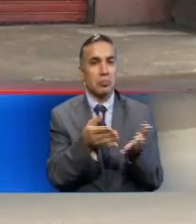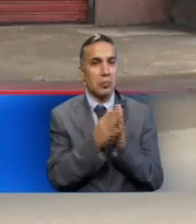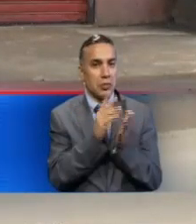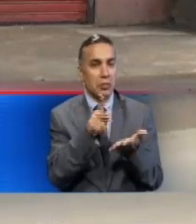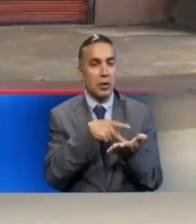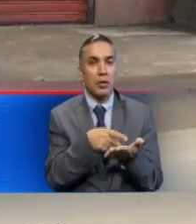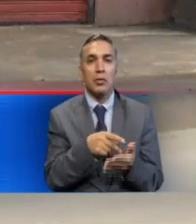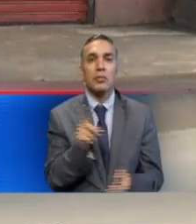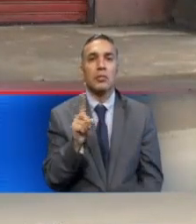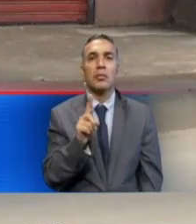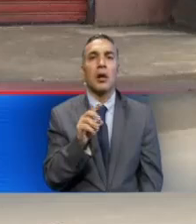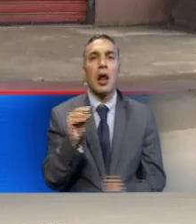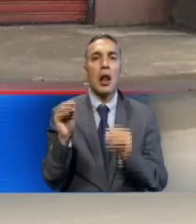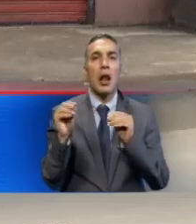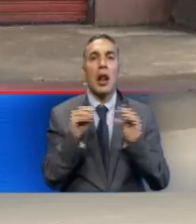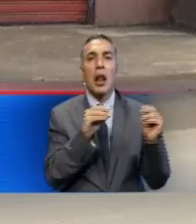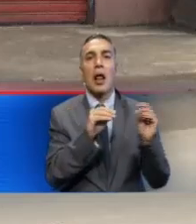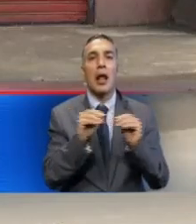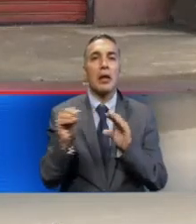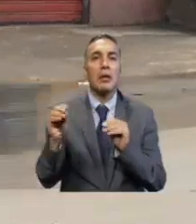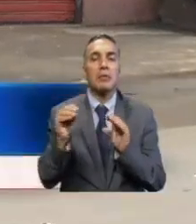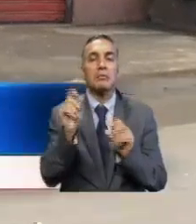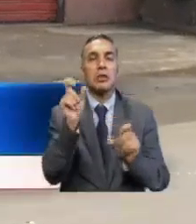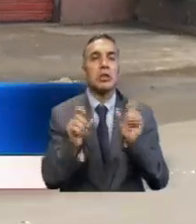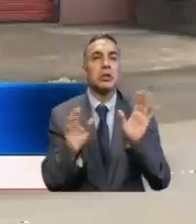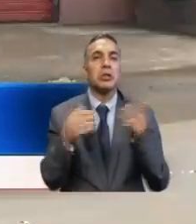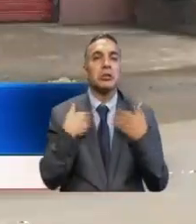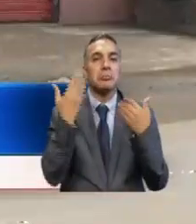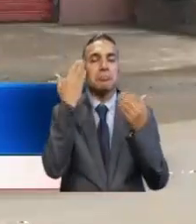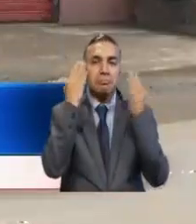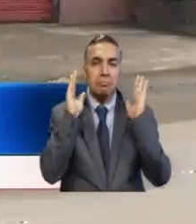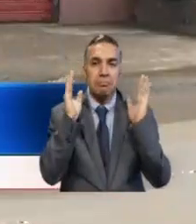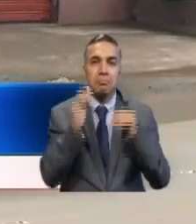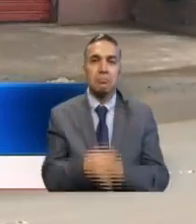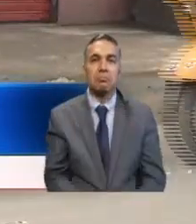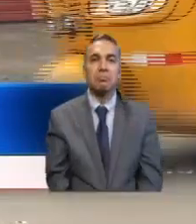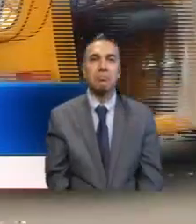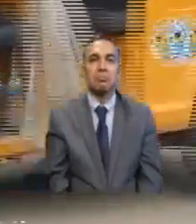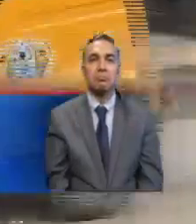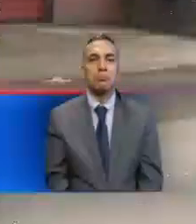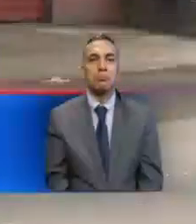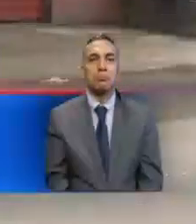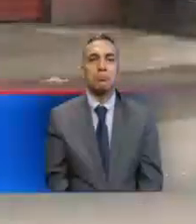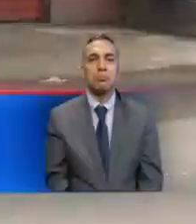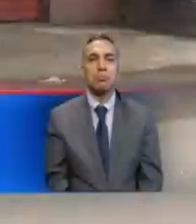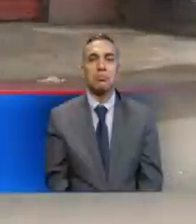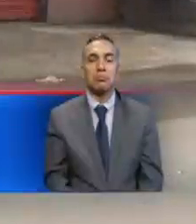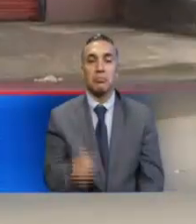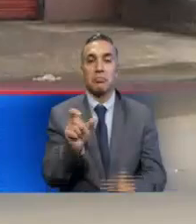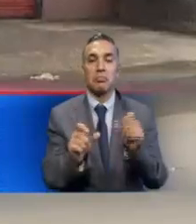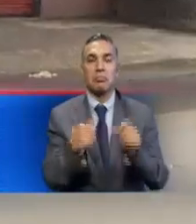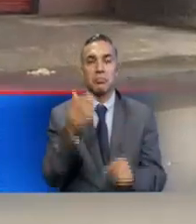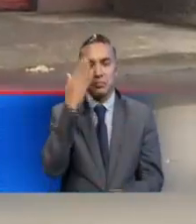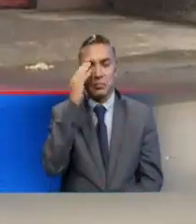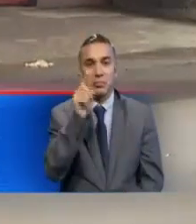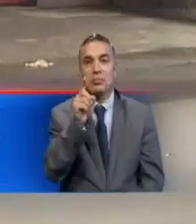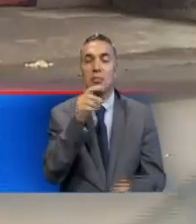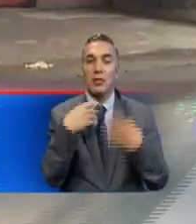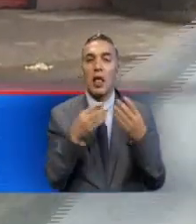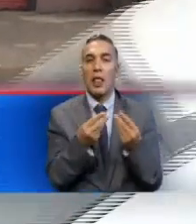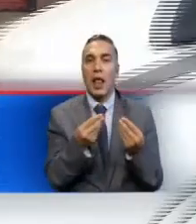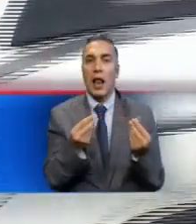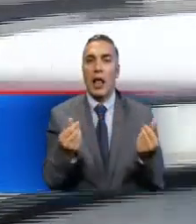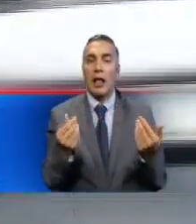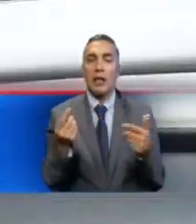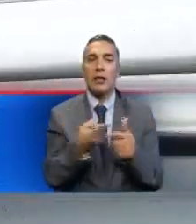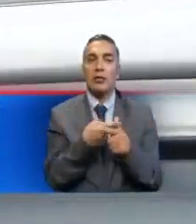nada, solamente son comentarios nada más que dice. Pero de ahí no se sabe nada. ¿Sí? La gente se sabe que eso es muy delicado y eso no se